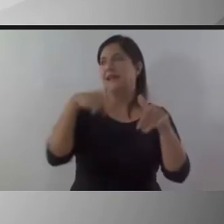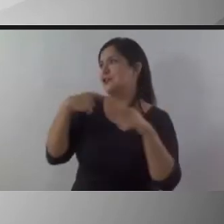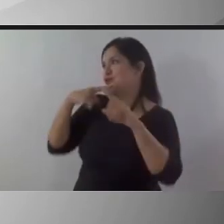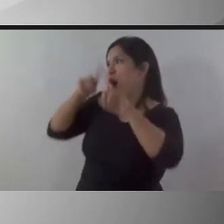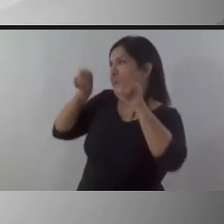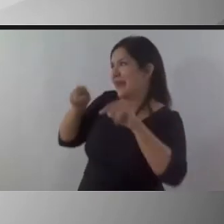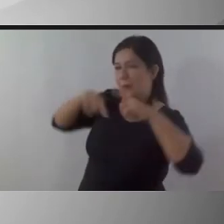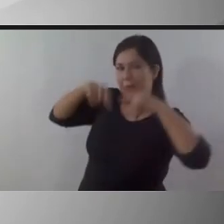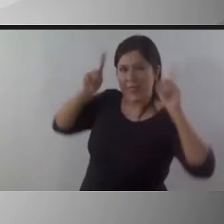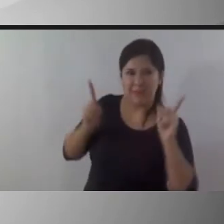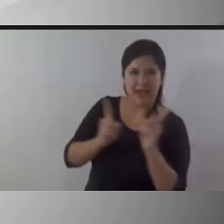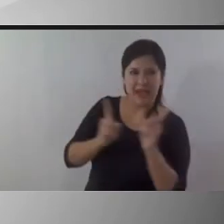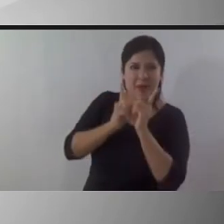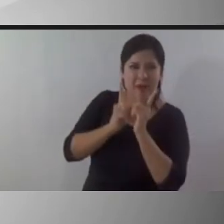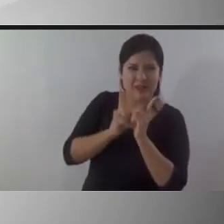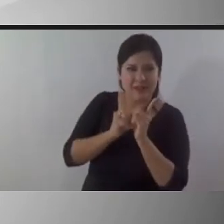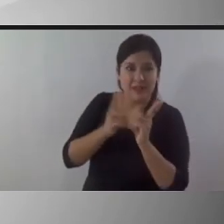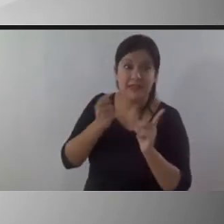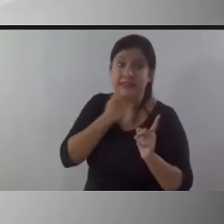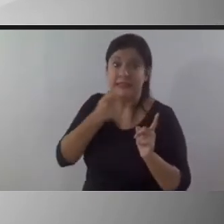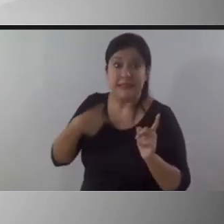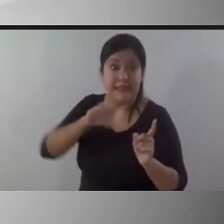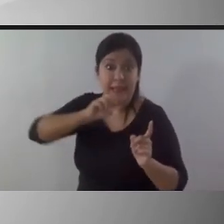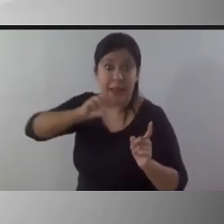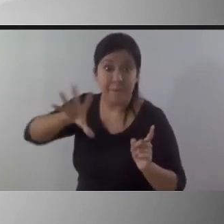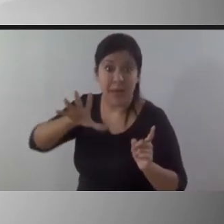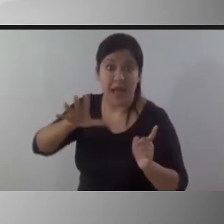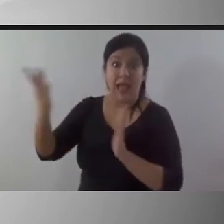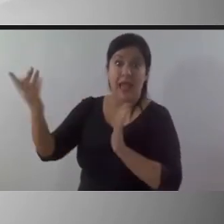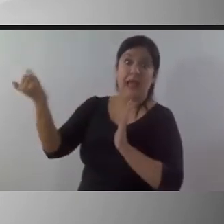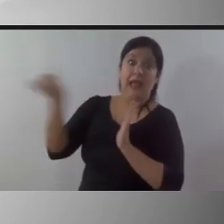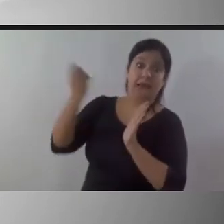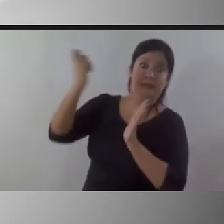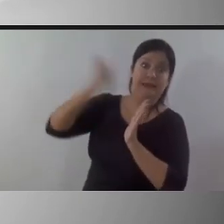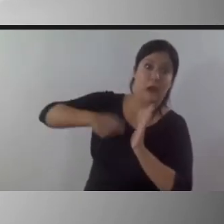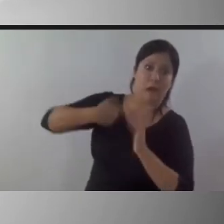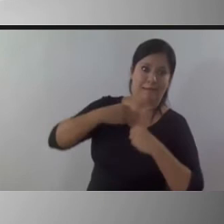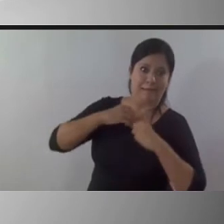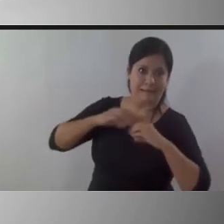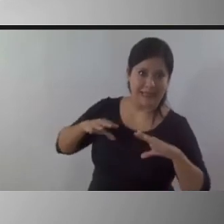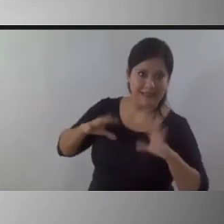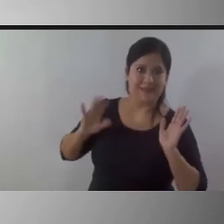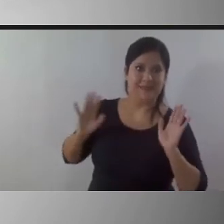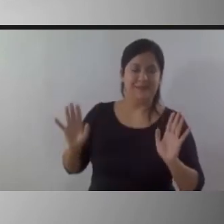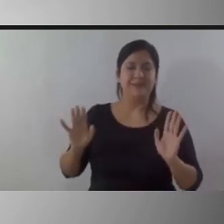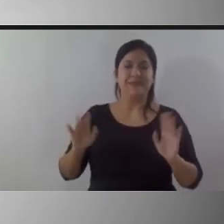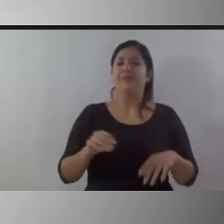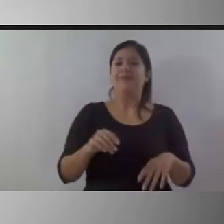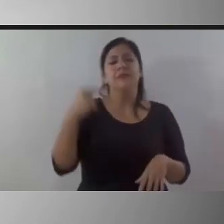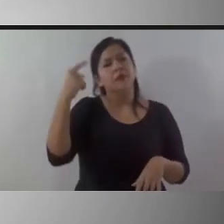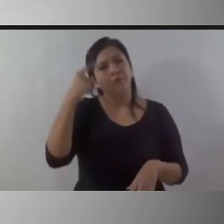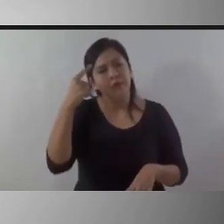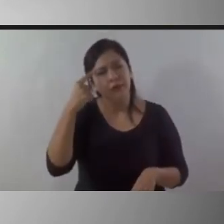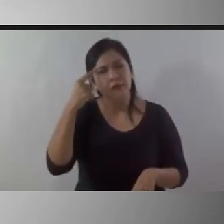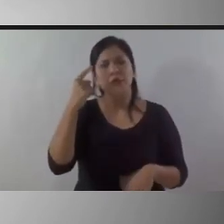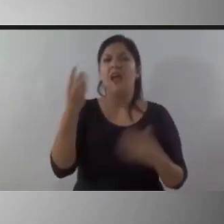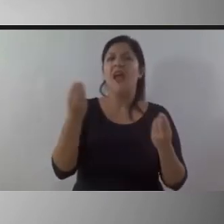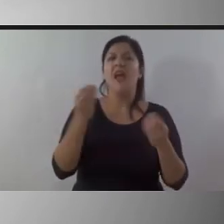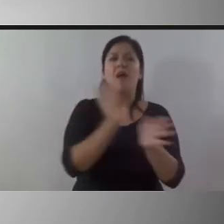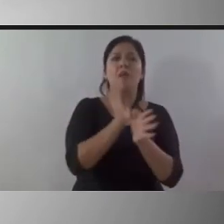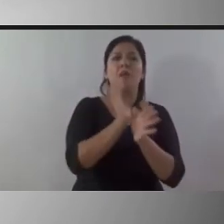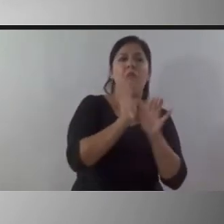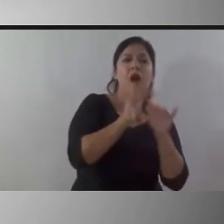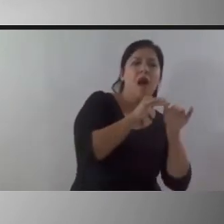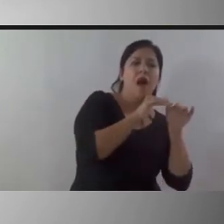pregunta. Estoy interpretando, si la interpreto mal, después en todo caso me corrigen. Pero creo que la